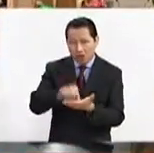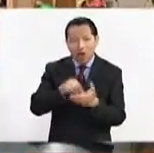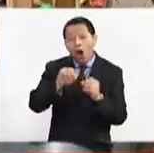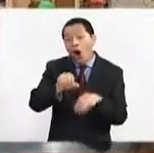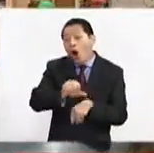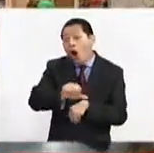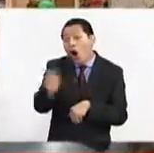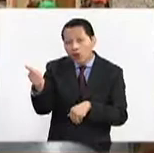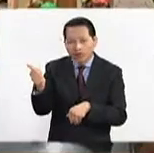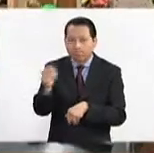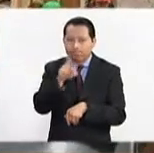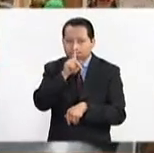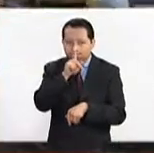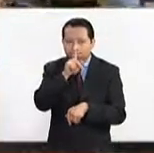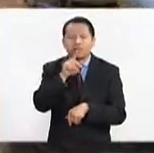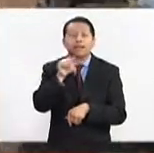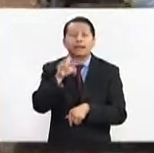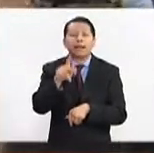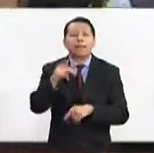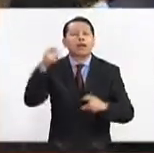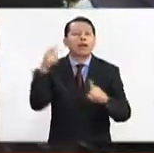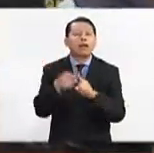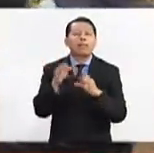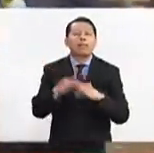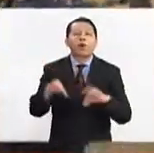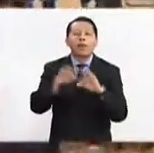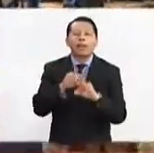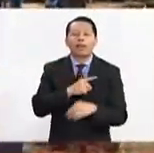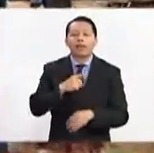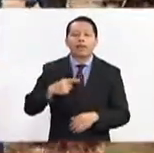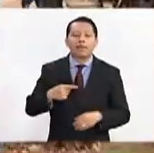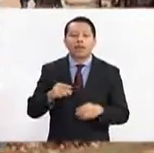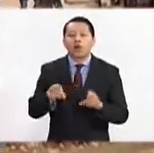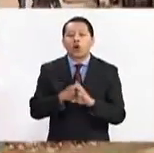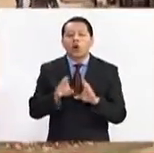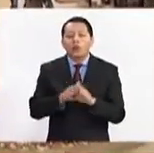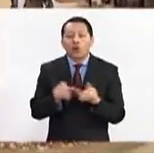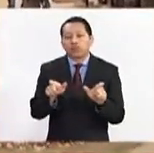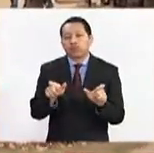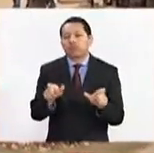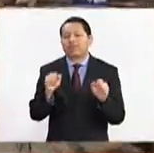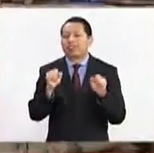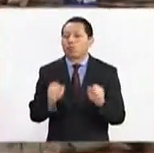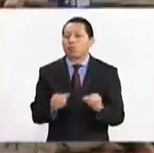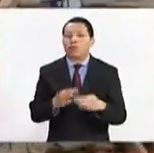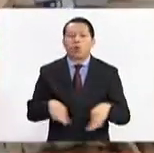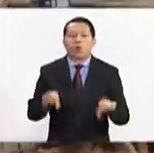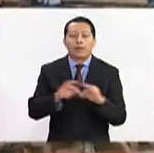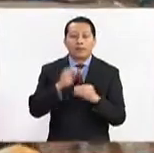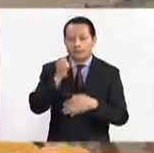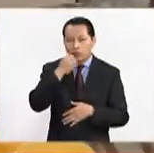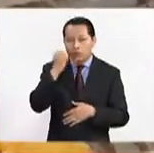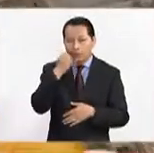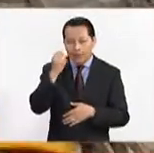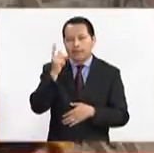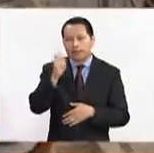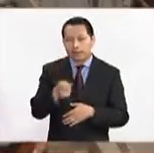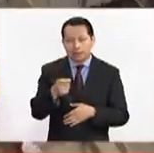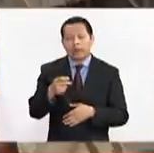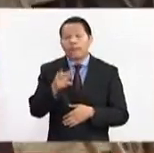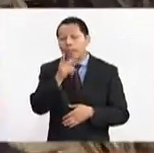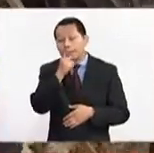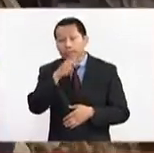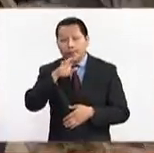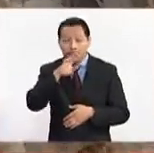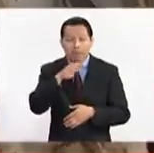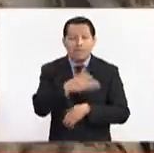otro. La SEP señaló que tiene como prioridad preservar la seguridad e integridad física de la comunidad escolar y ha ofrecido a los padres